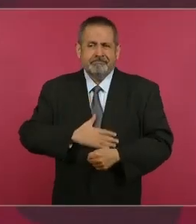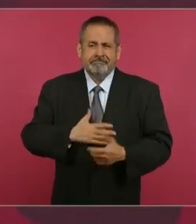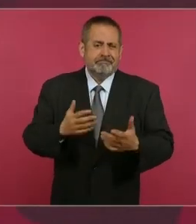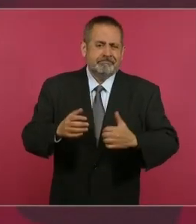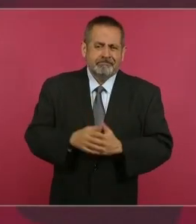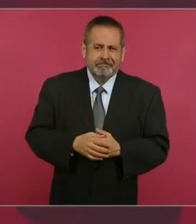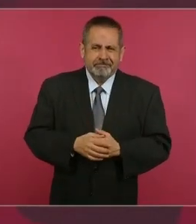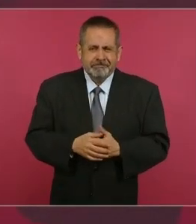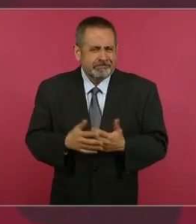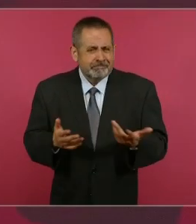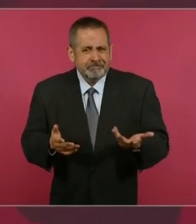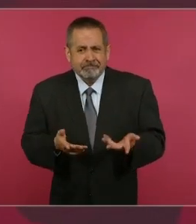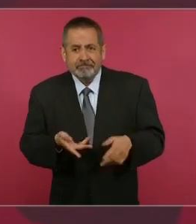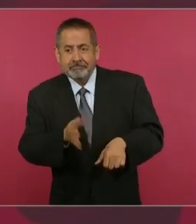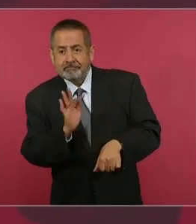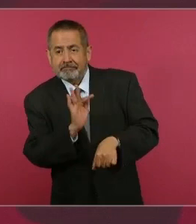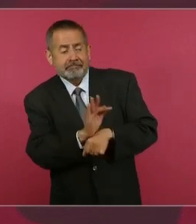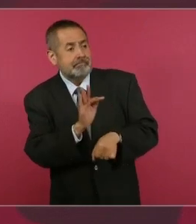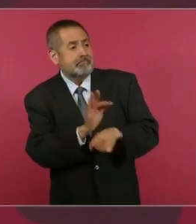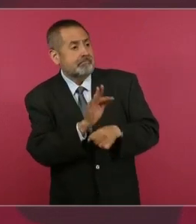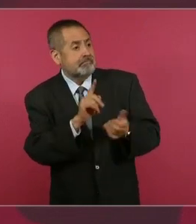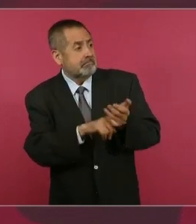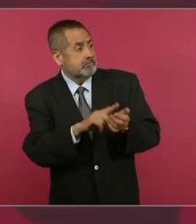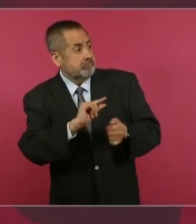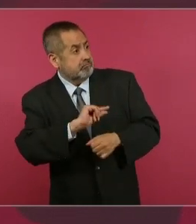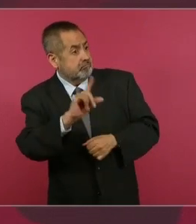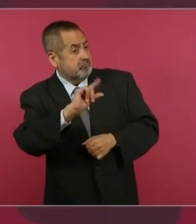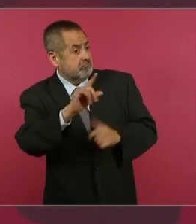es defender privilegios,